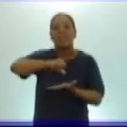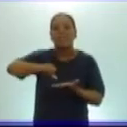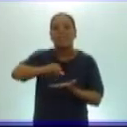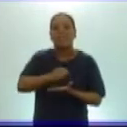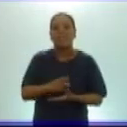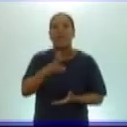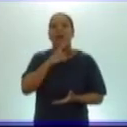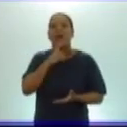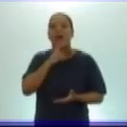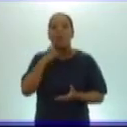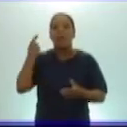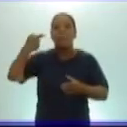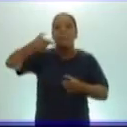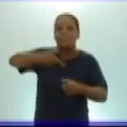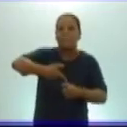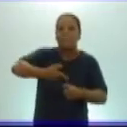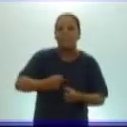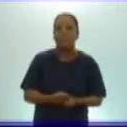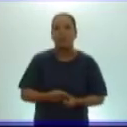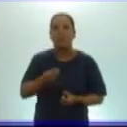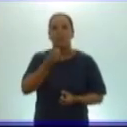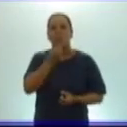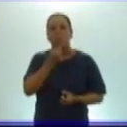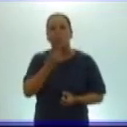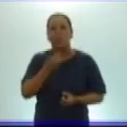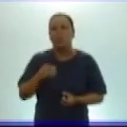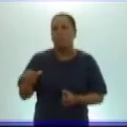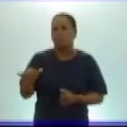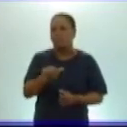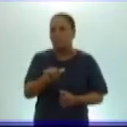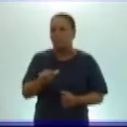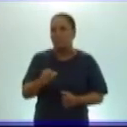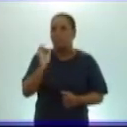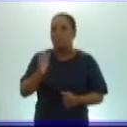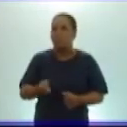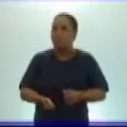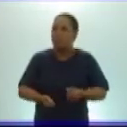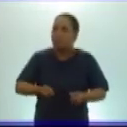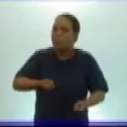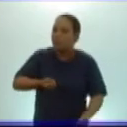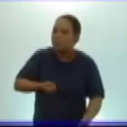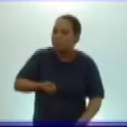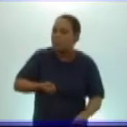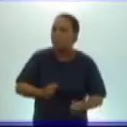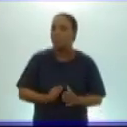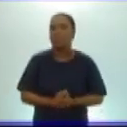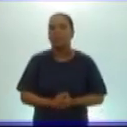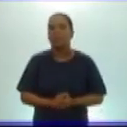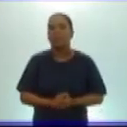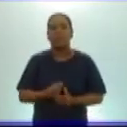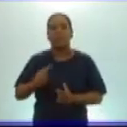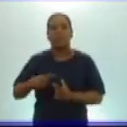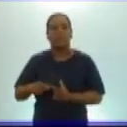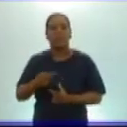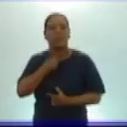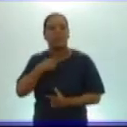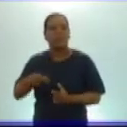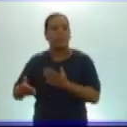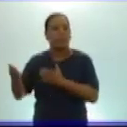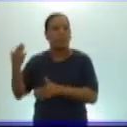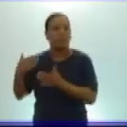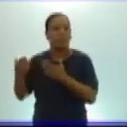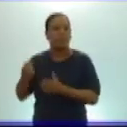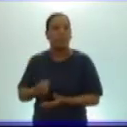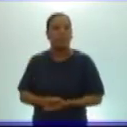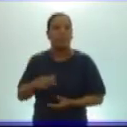y petróleo. ¿Podremos aplicar una decantación como mismo hicimos en los ejemplos anteriores? En